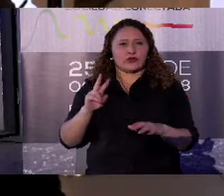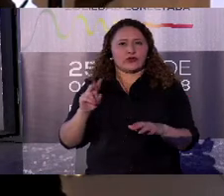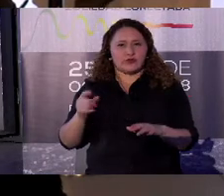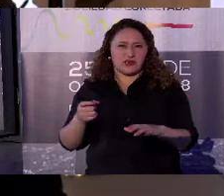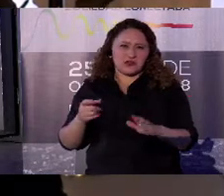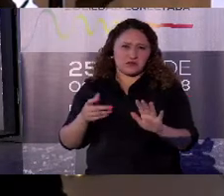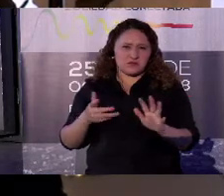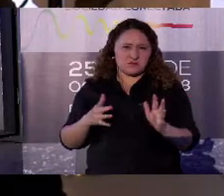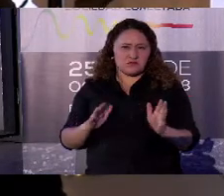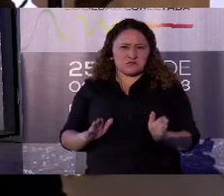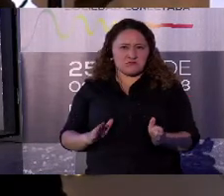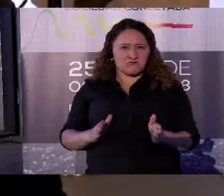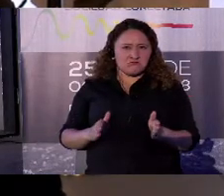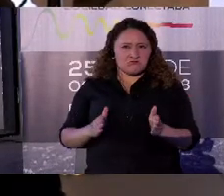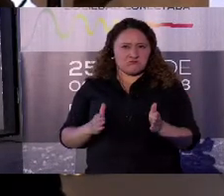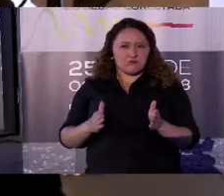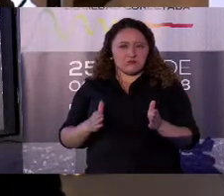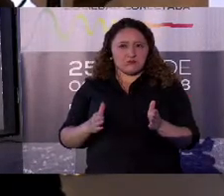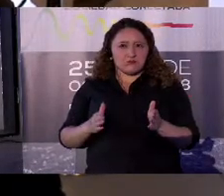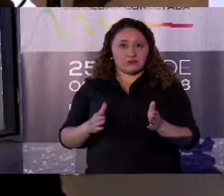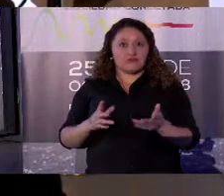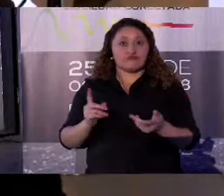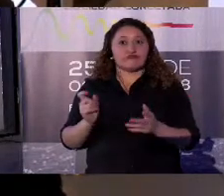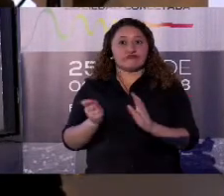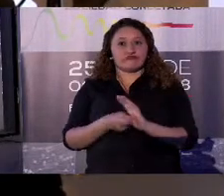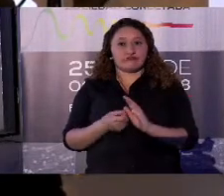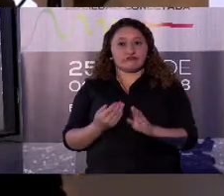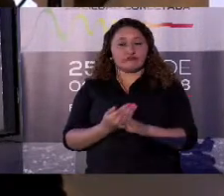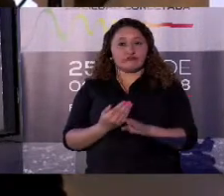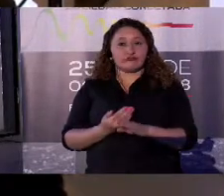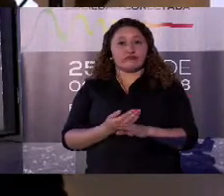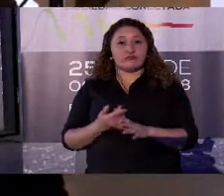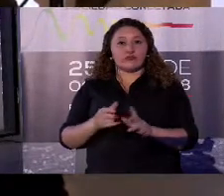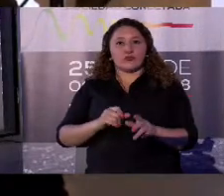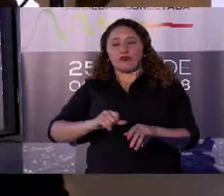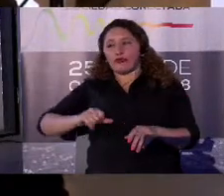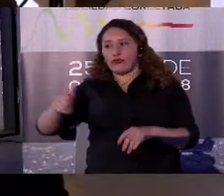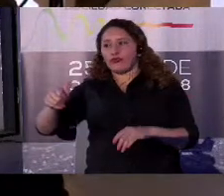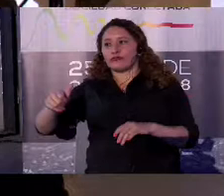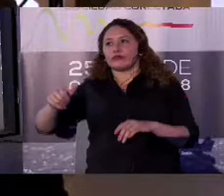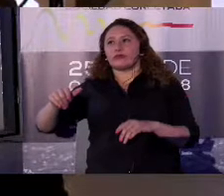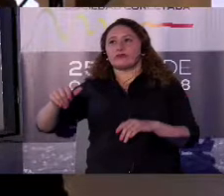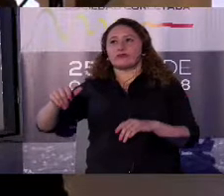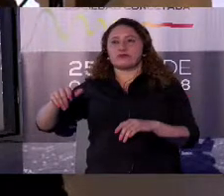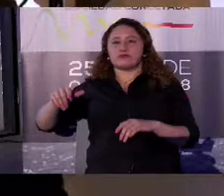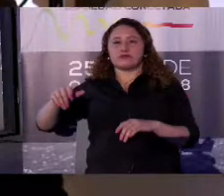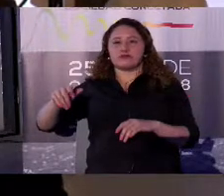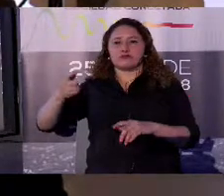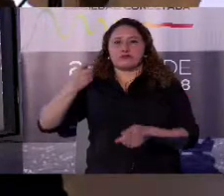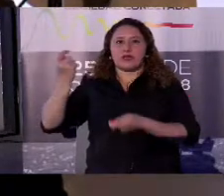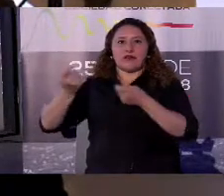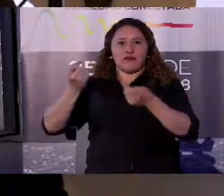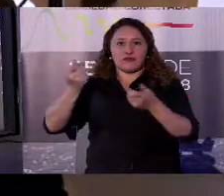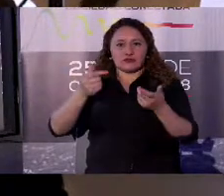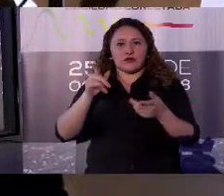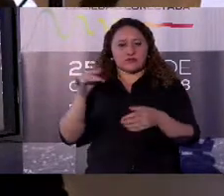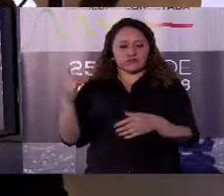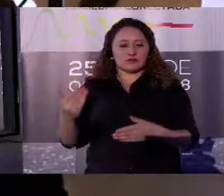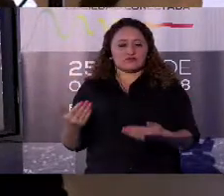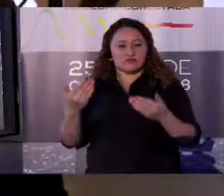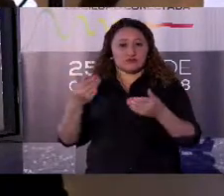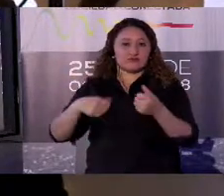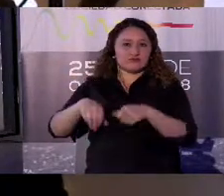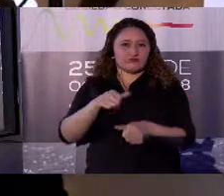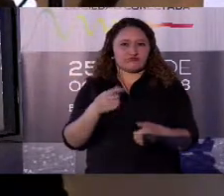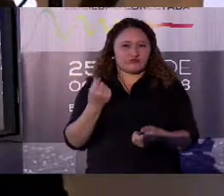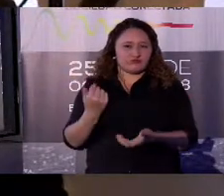un poco, el problema es que las inversiones se van a ir a otros mercados donde sean más favorables al retorno,